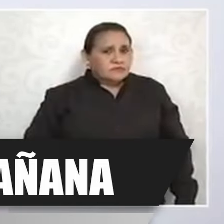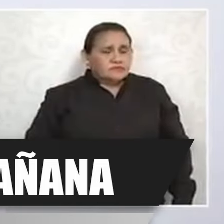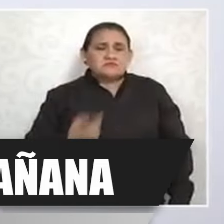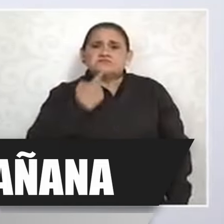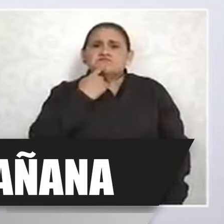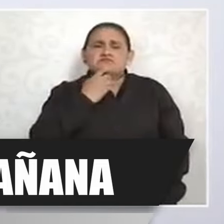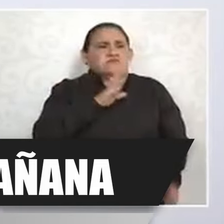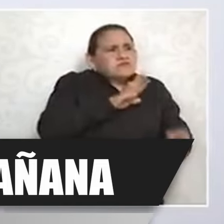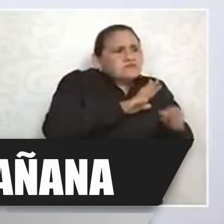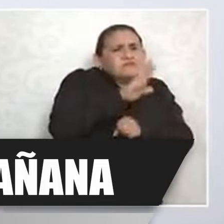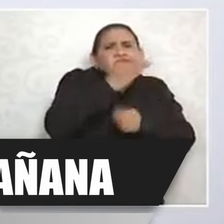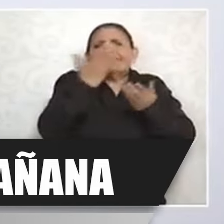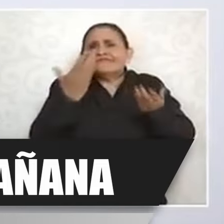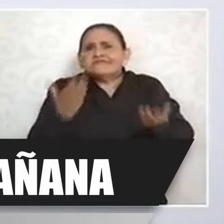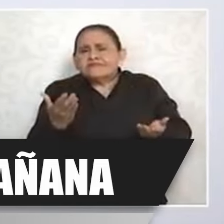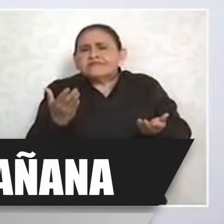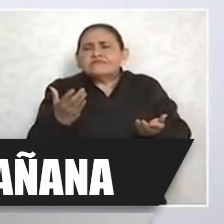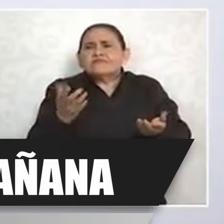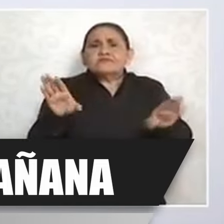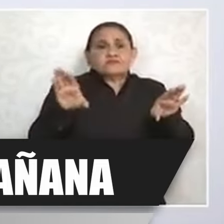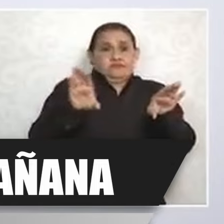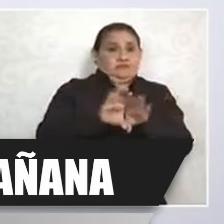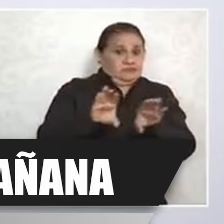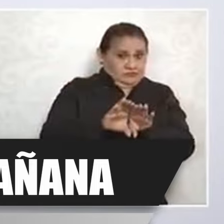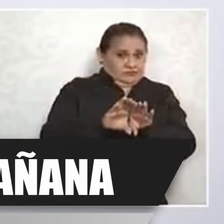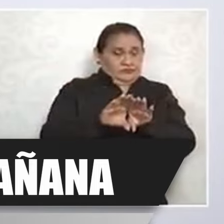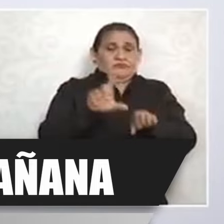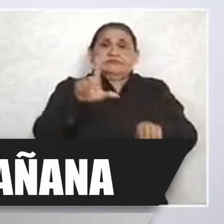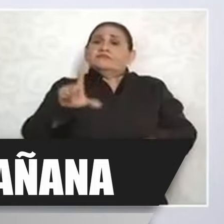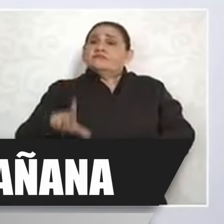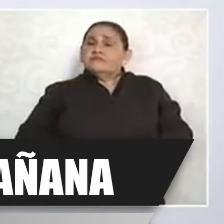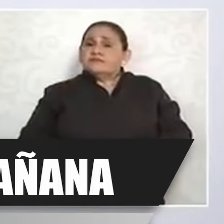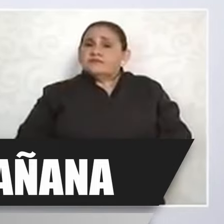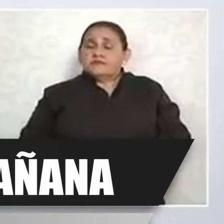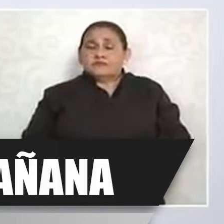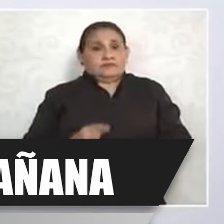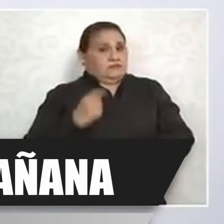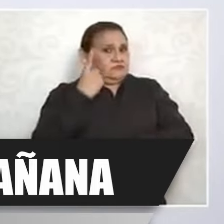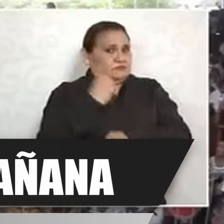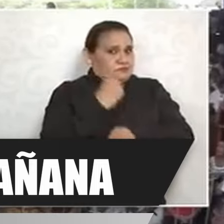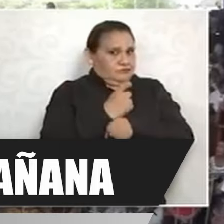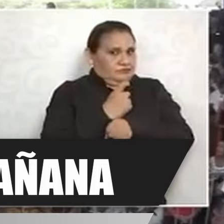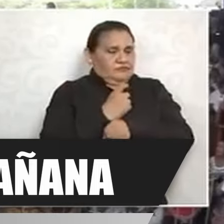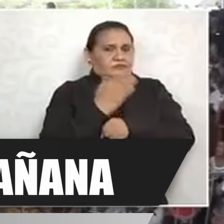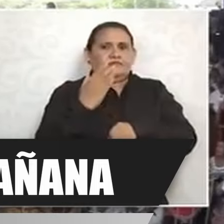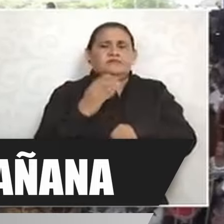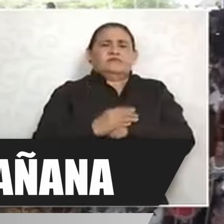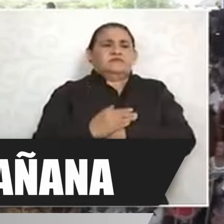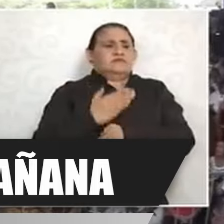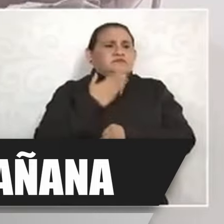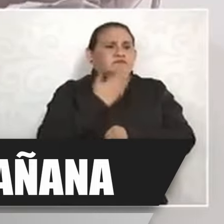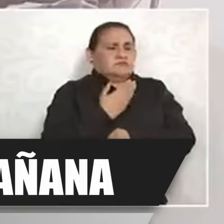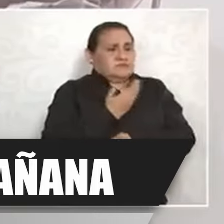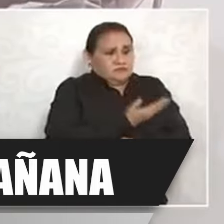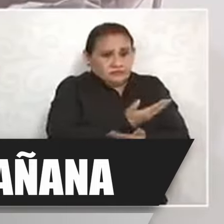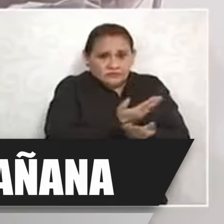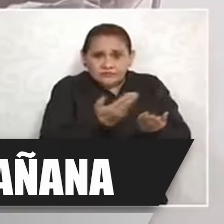esos principios? ¿Cuál es la forma de gobernar? Primero, con la máxima de por el bien de